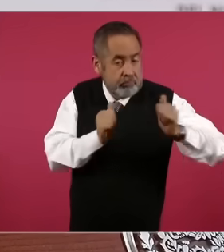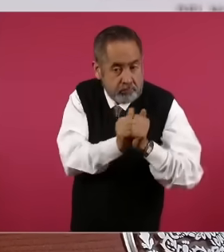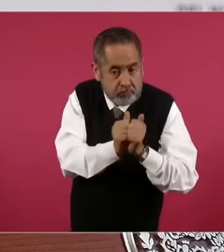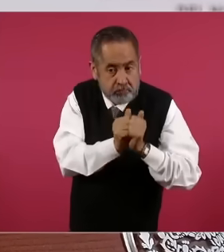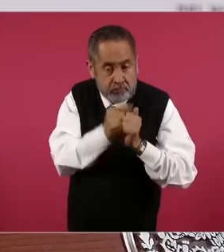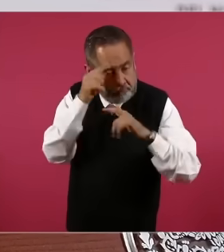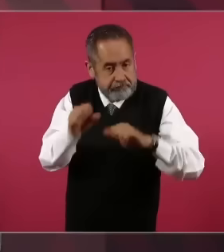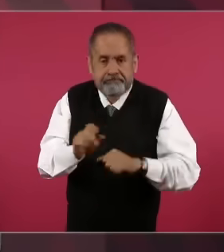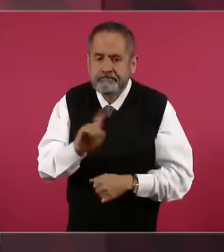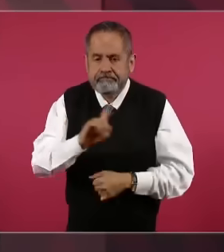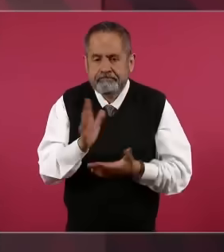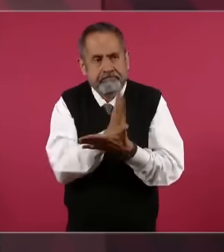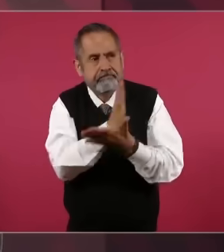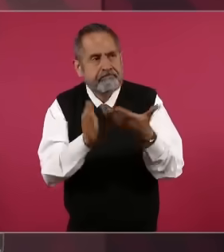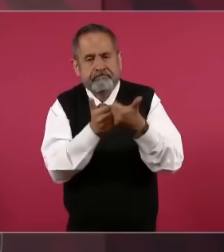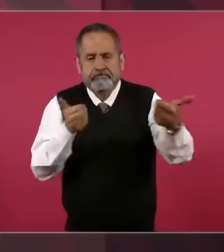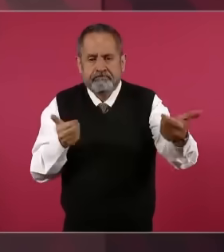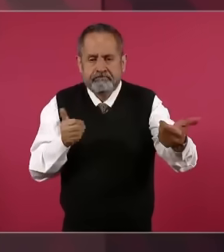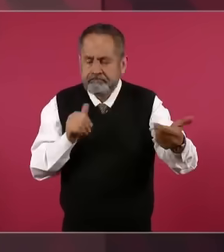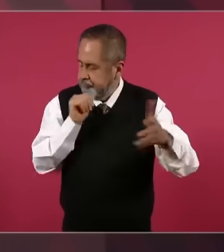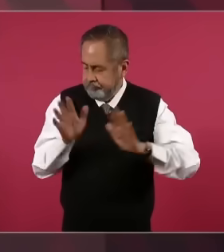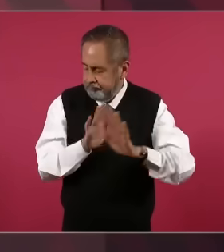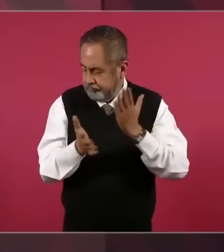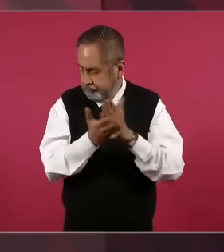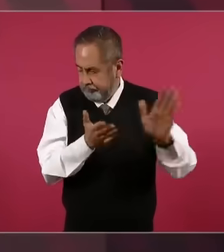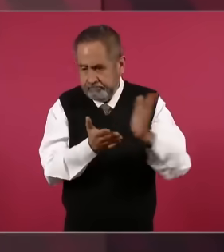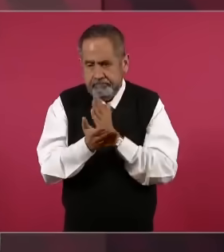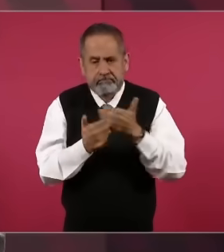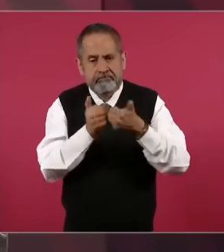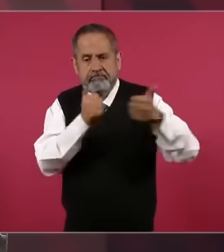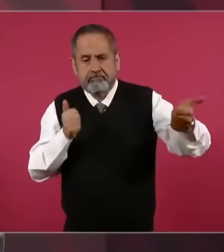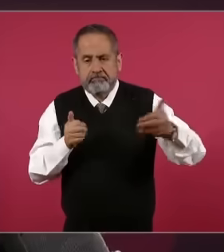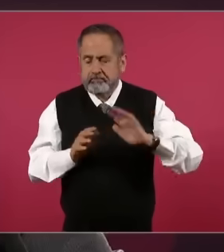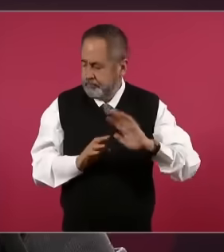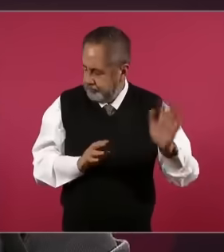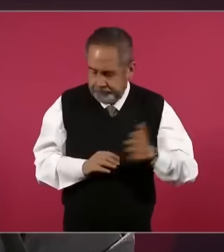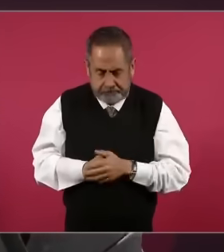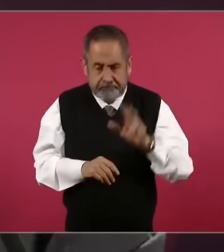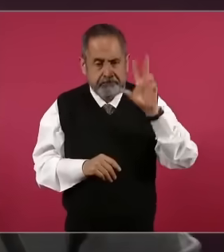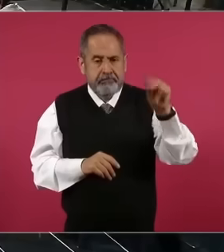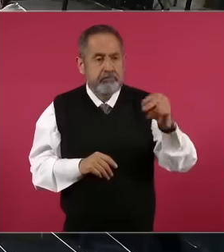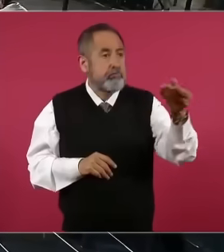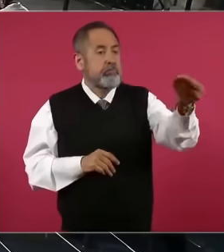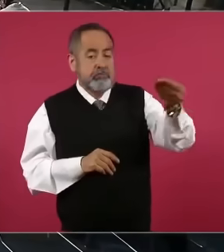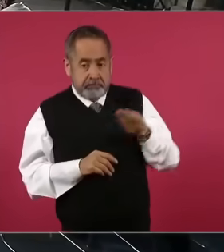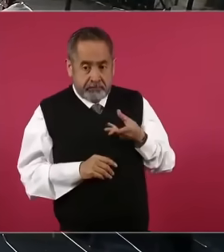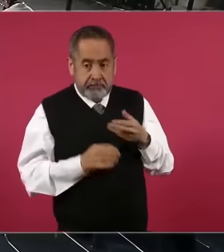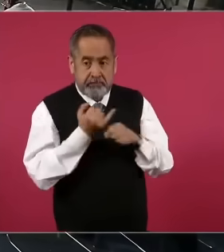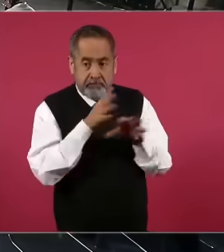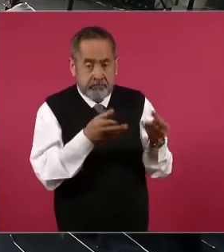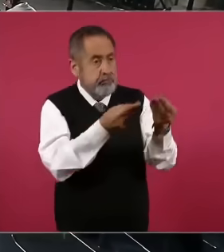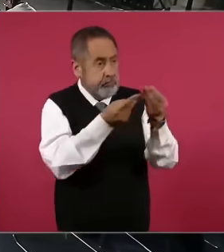de parte del gobierno de Estados Unidos en este caso. Es decir, no nos han dado